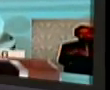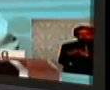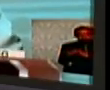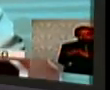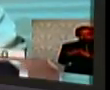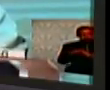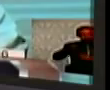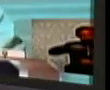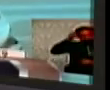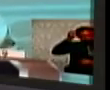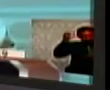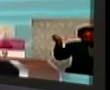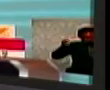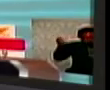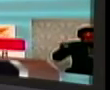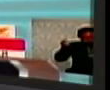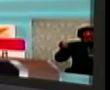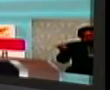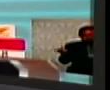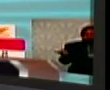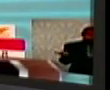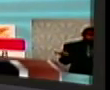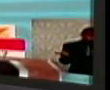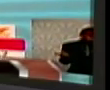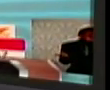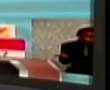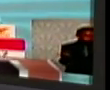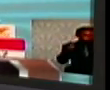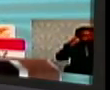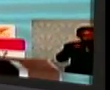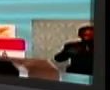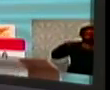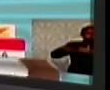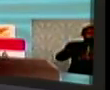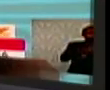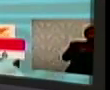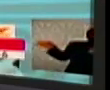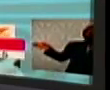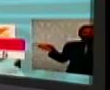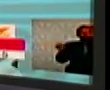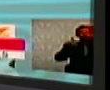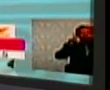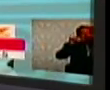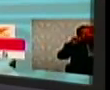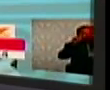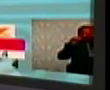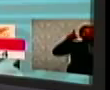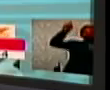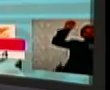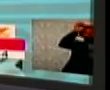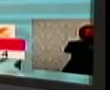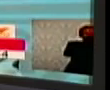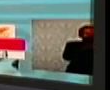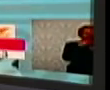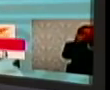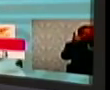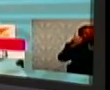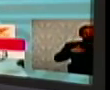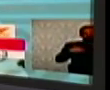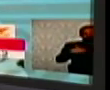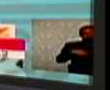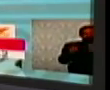a ver enfundado en alguno de los trajes o fluxes que yo luzco todos los días de jaque